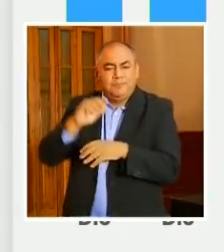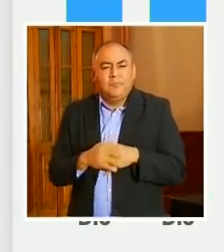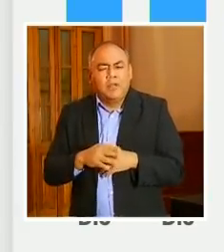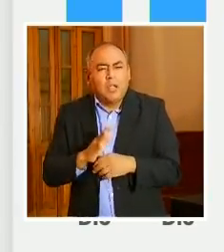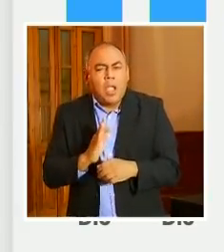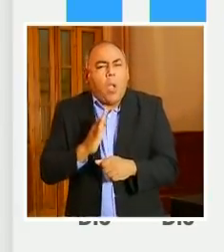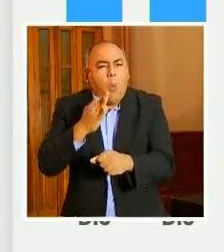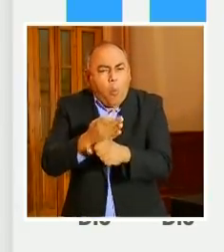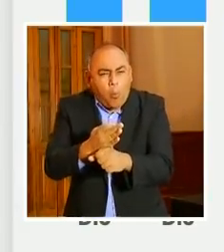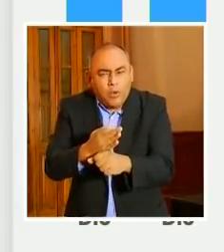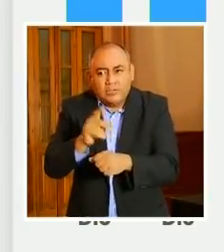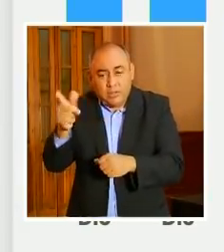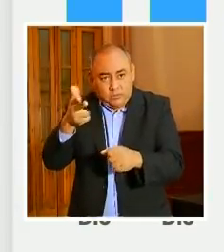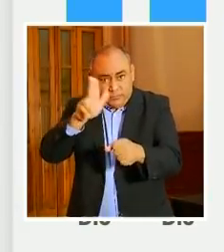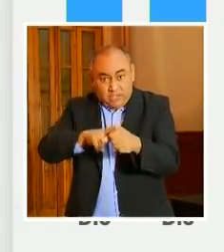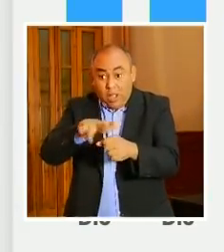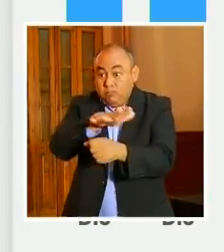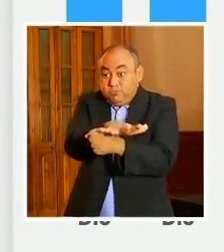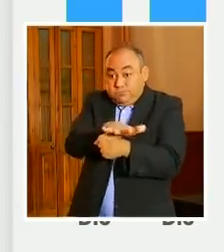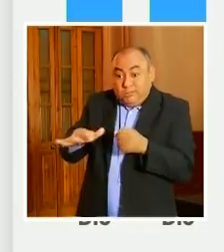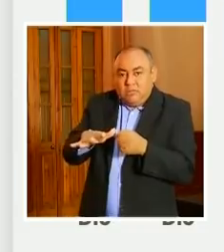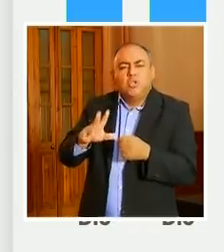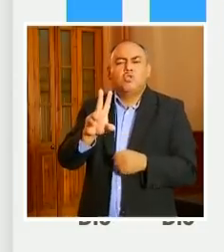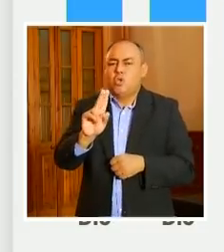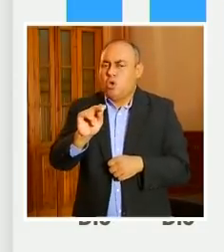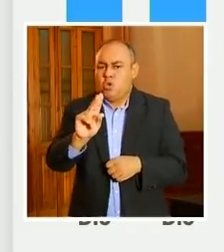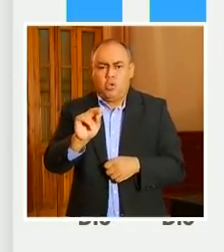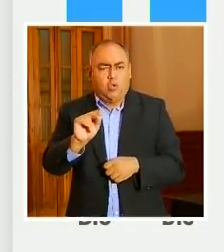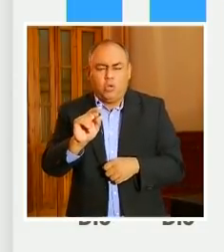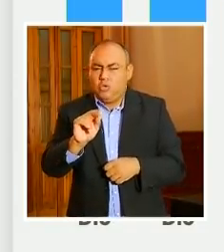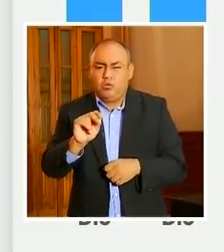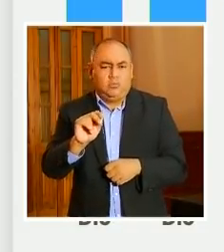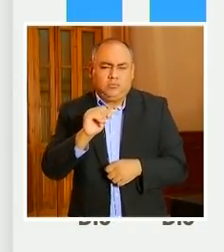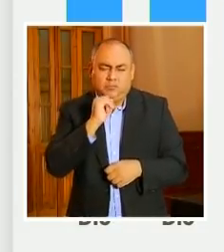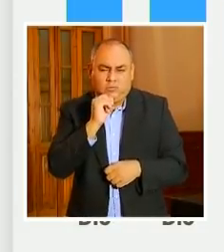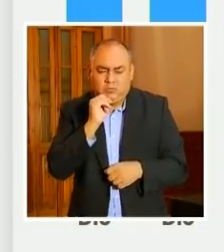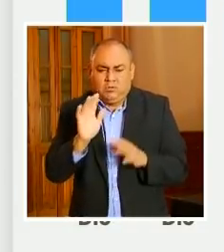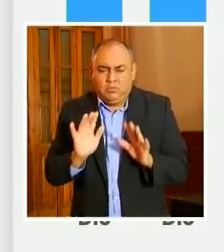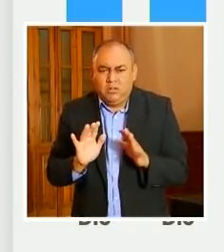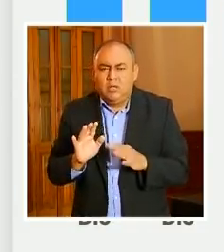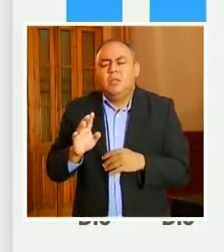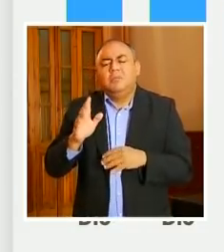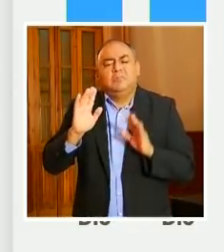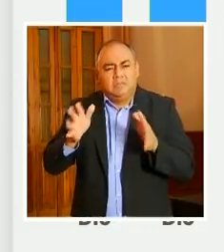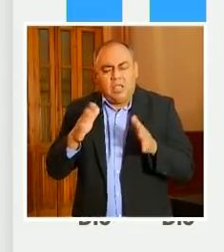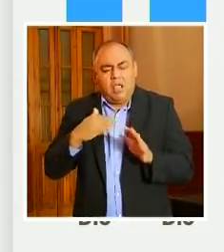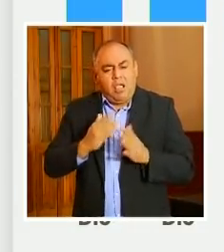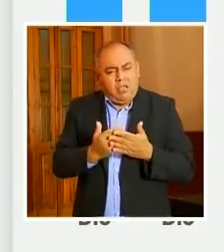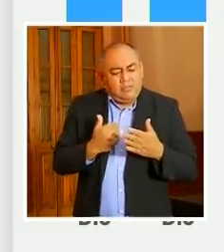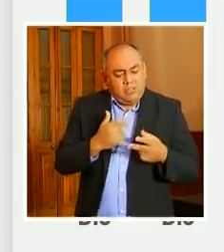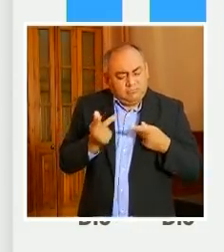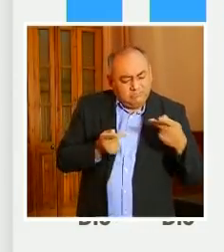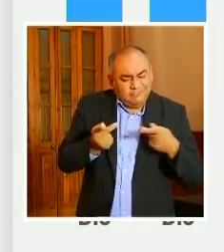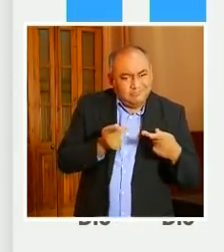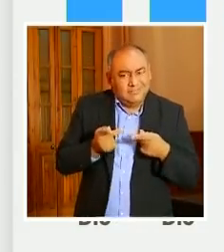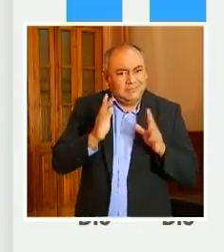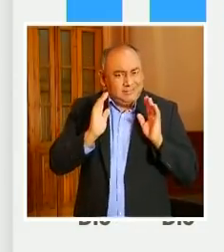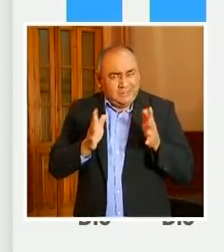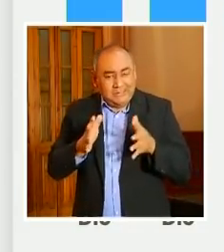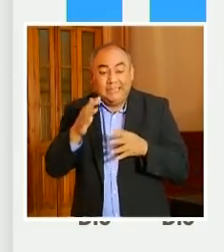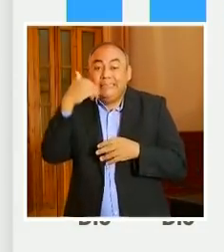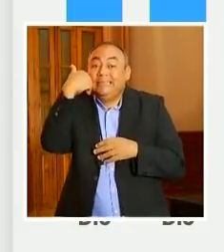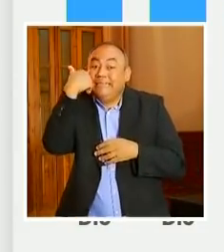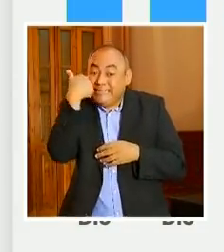estamos preparados para la reconversión y buscando garantizar el contar con el